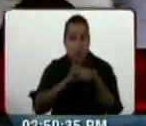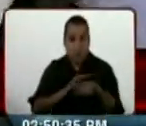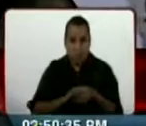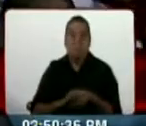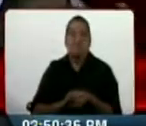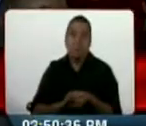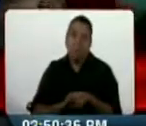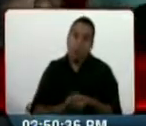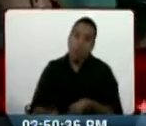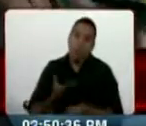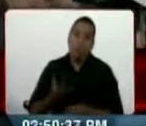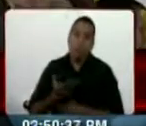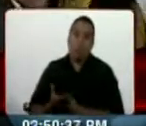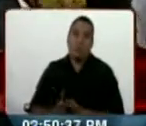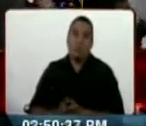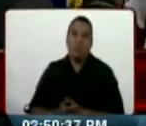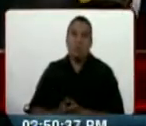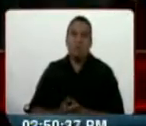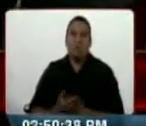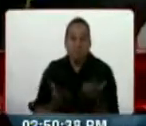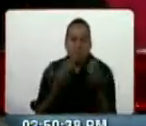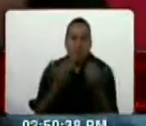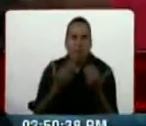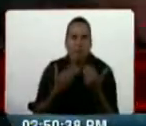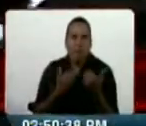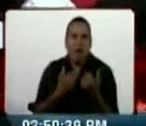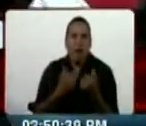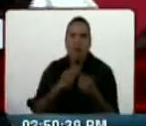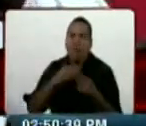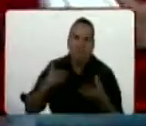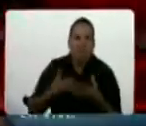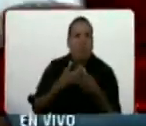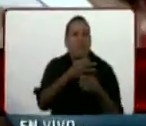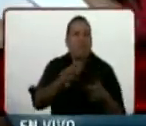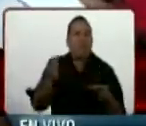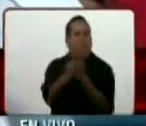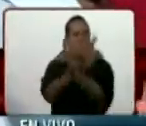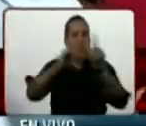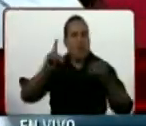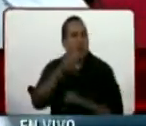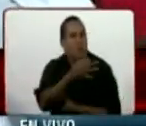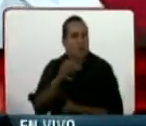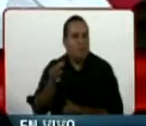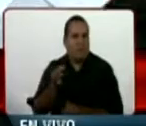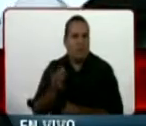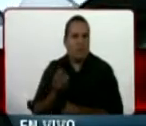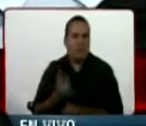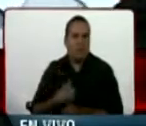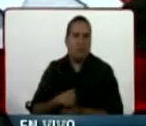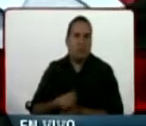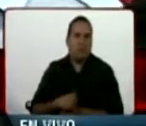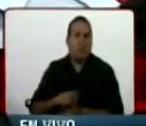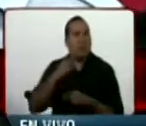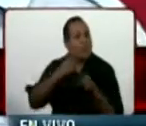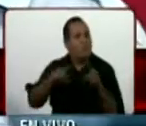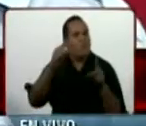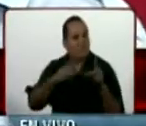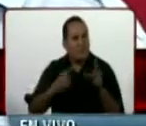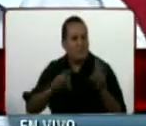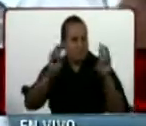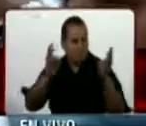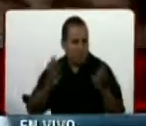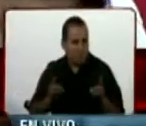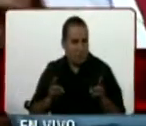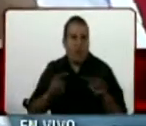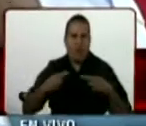Maduro. Decía, vamos al remate perfecto, a la democracia perfecta. Ha señalado, entre otras cosas, la parte